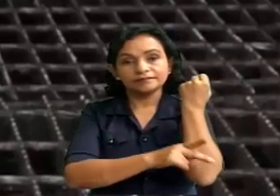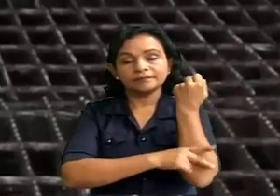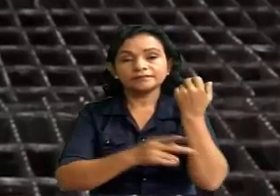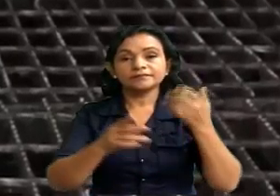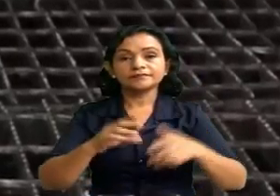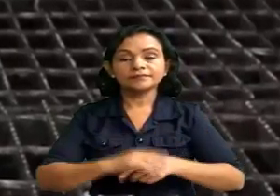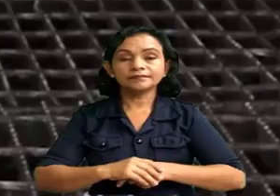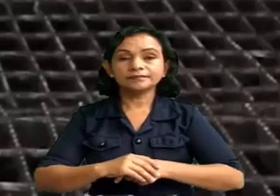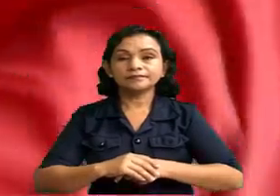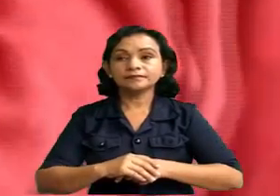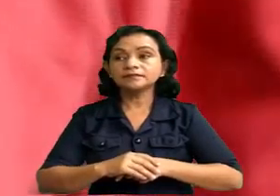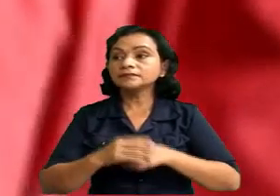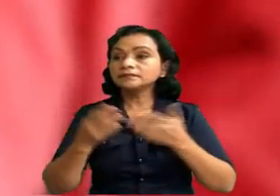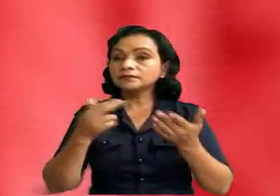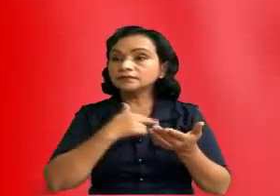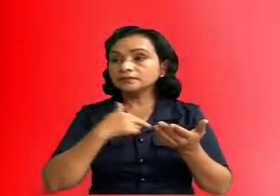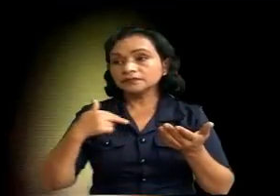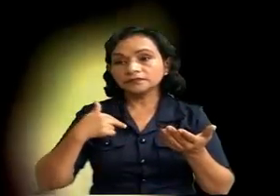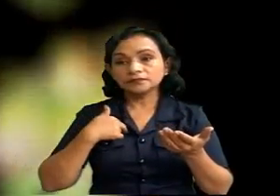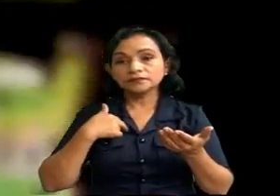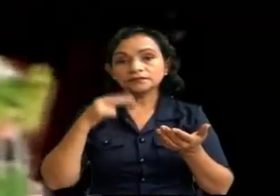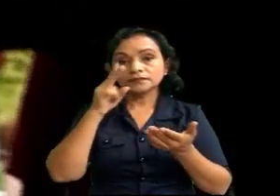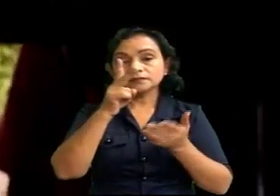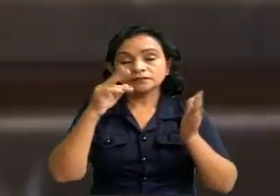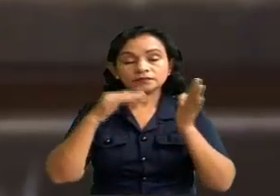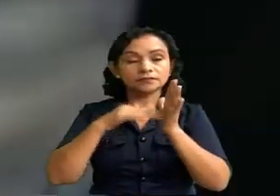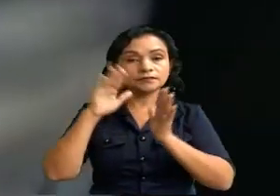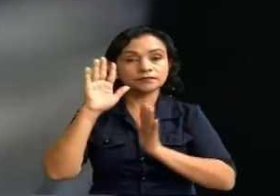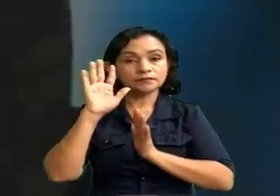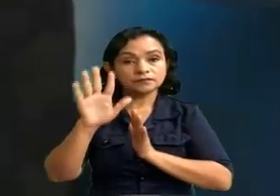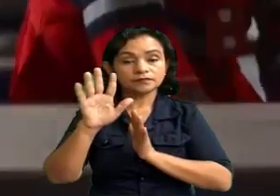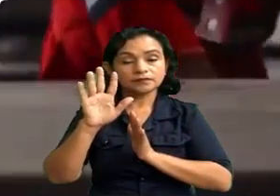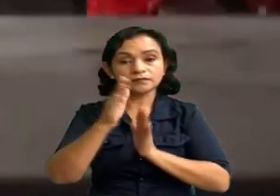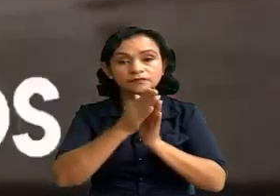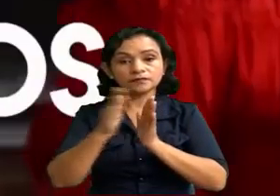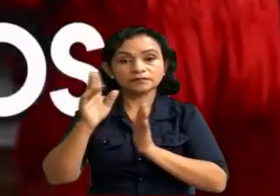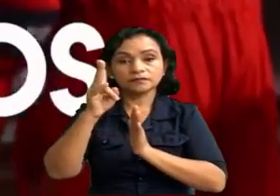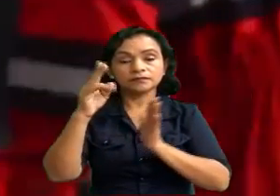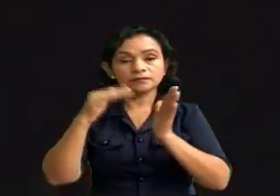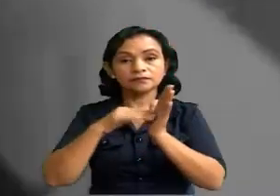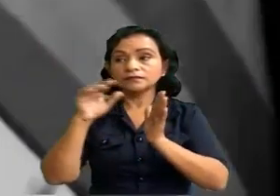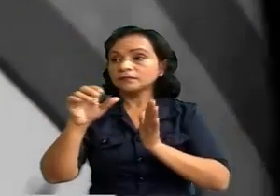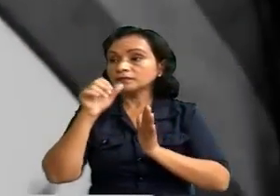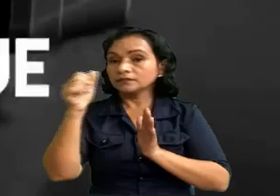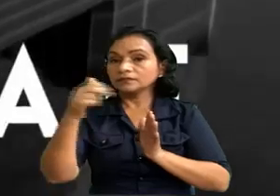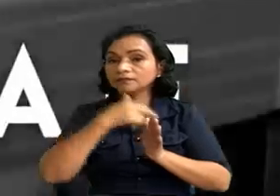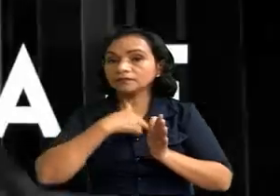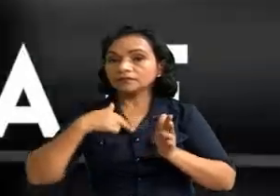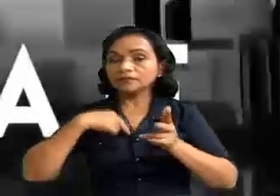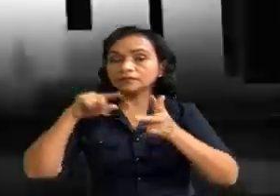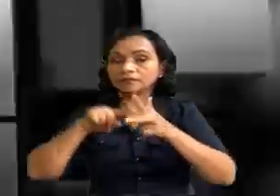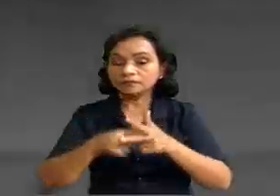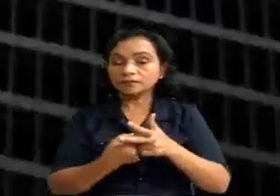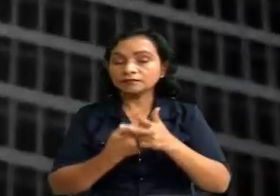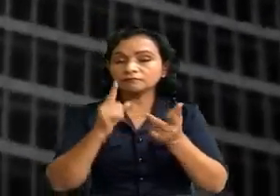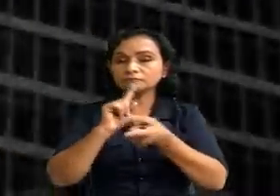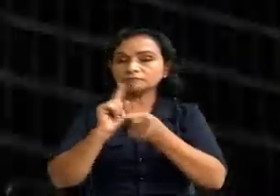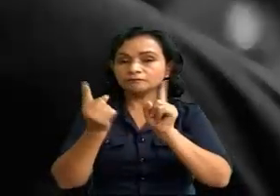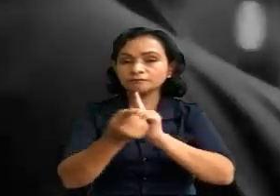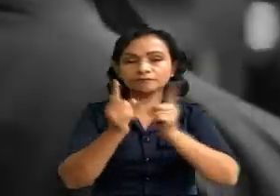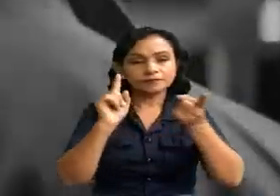Fue exactamente en el 2005, en el 2006, cuando nosotros iniciamos